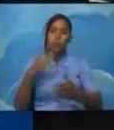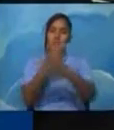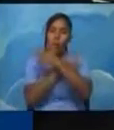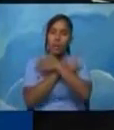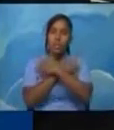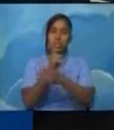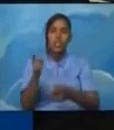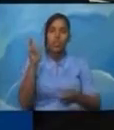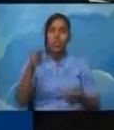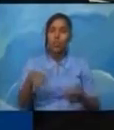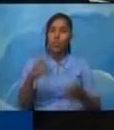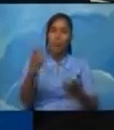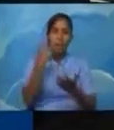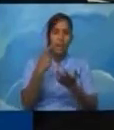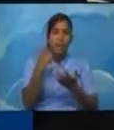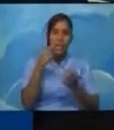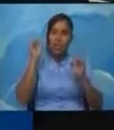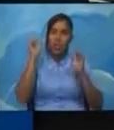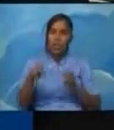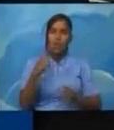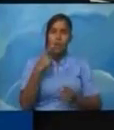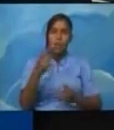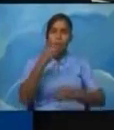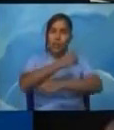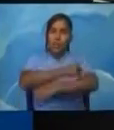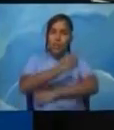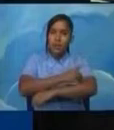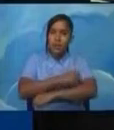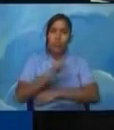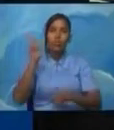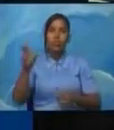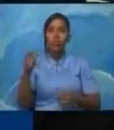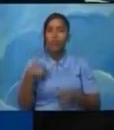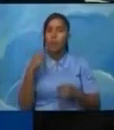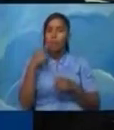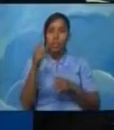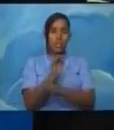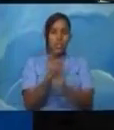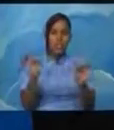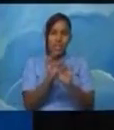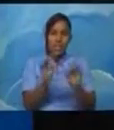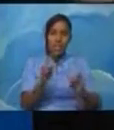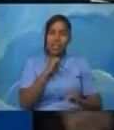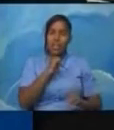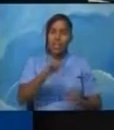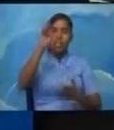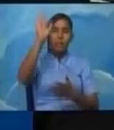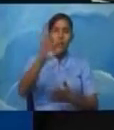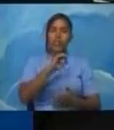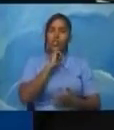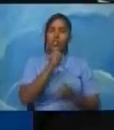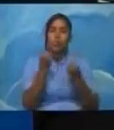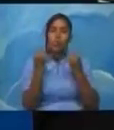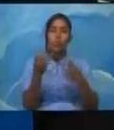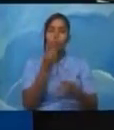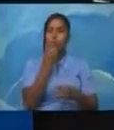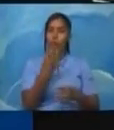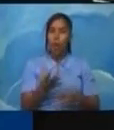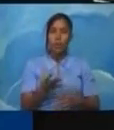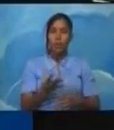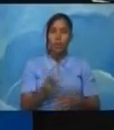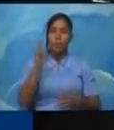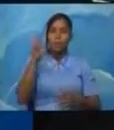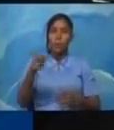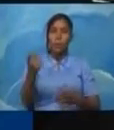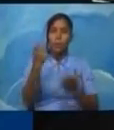así, nunca me reclama, nunca me pone disciplina, nunca me exhorta, ese pastor es muy bueno, nunca